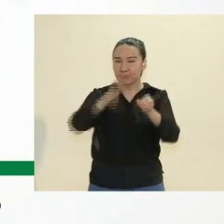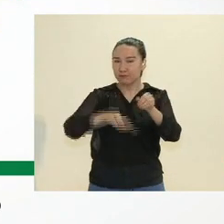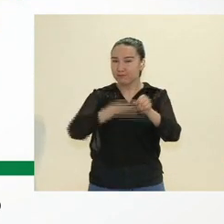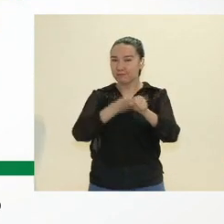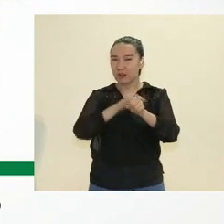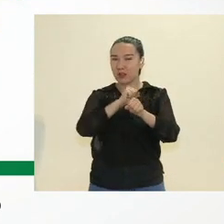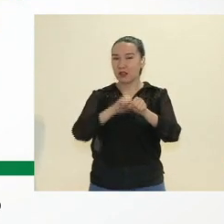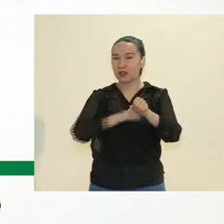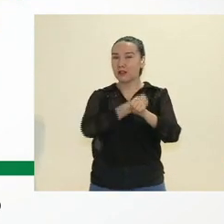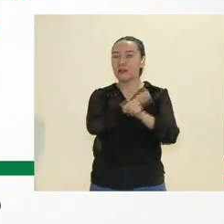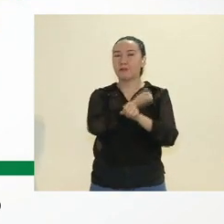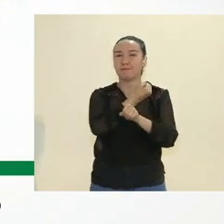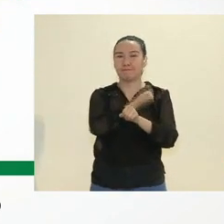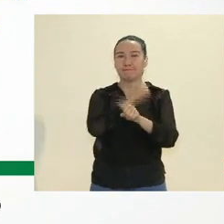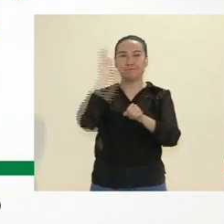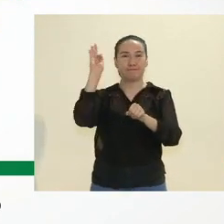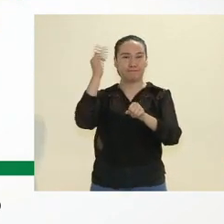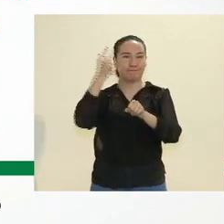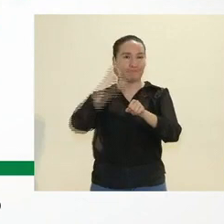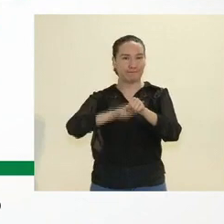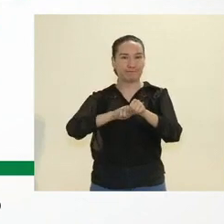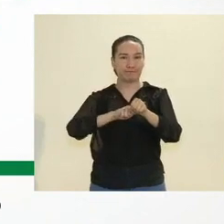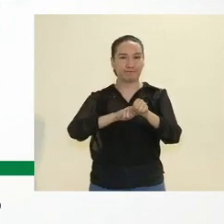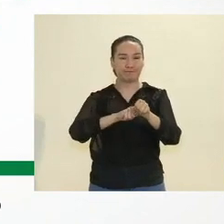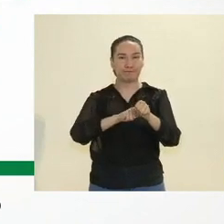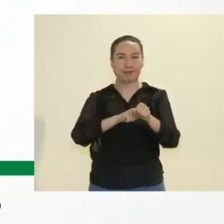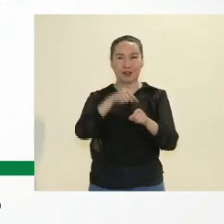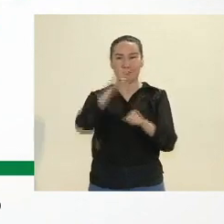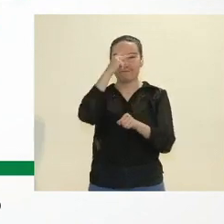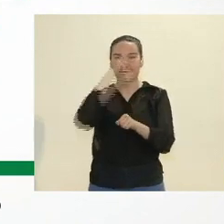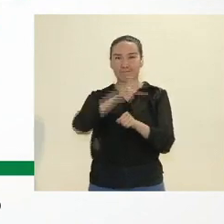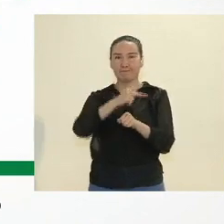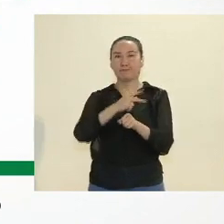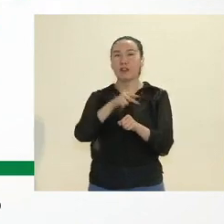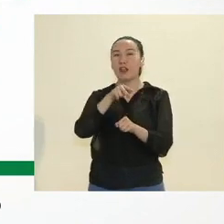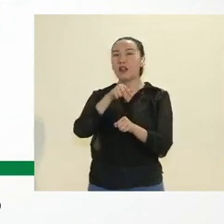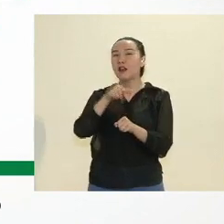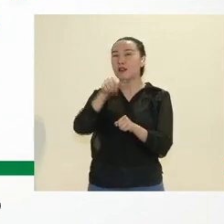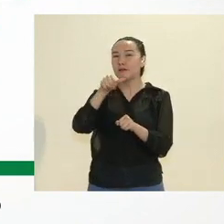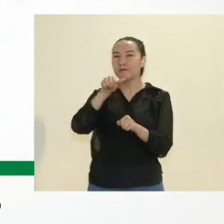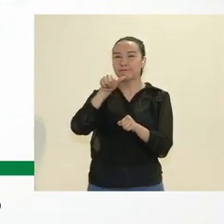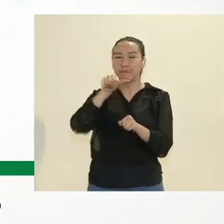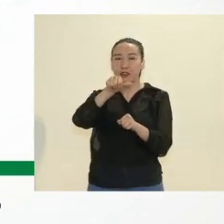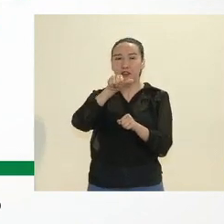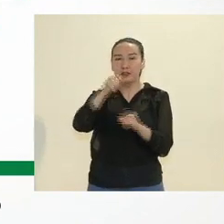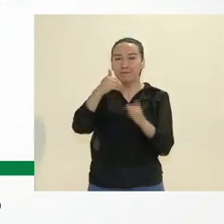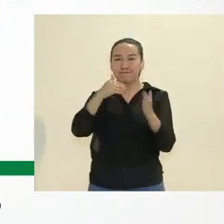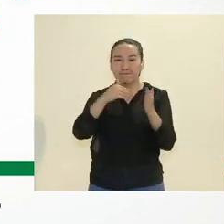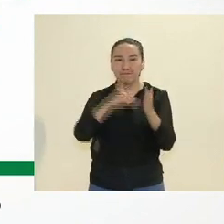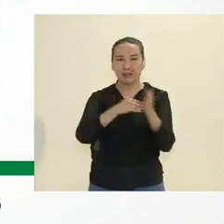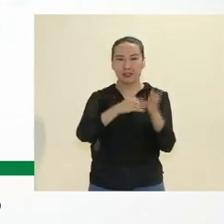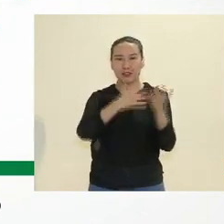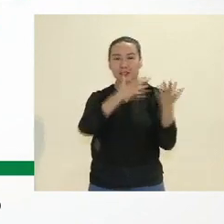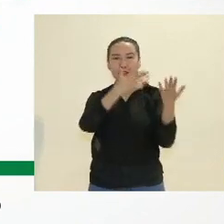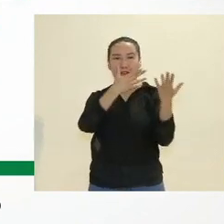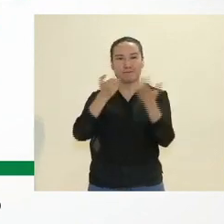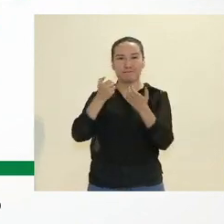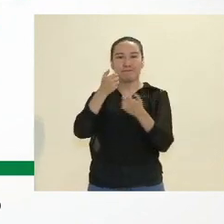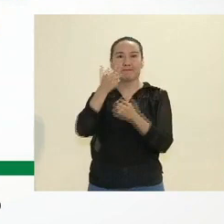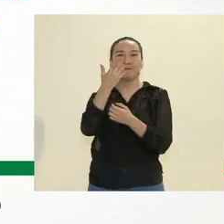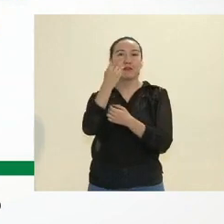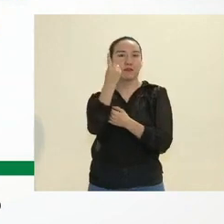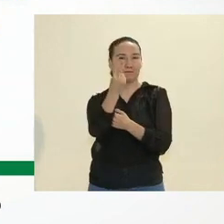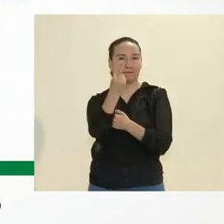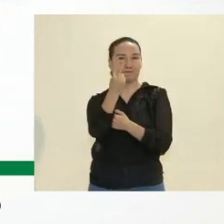conozcan entre 501 y mil casos rojo obscuro para estados que reconozcan entre mil uno y tres mil casos y café para